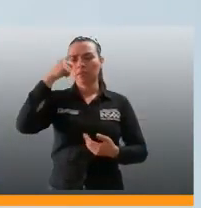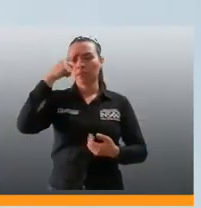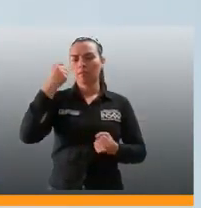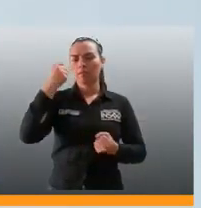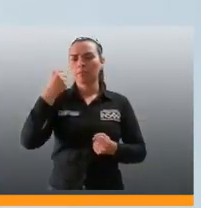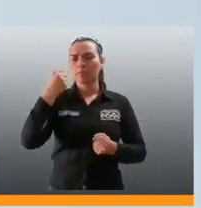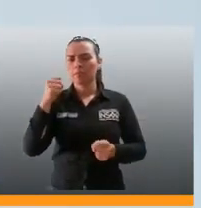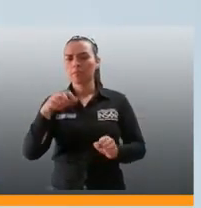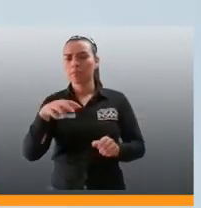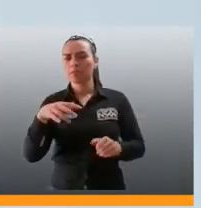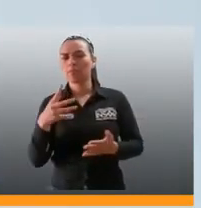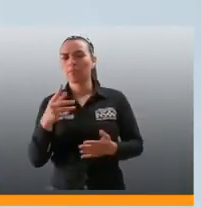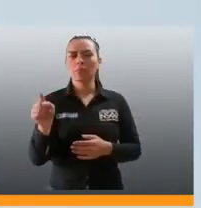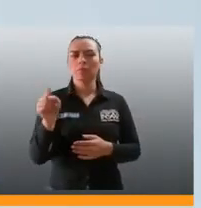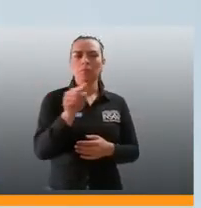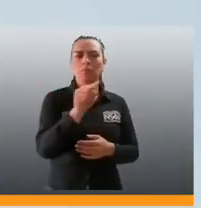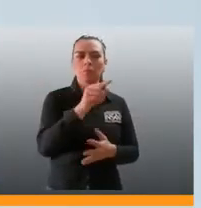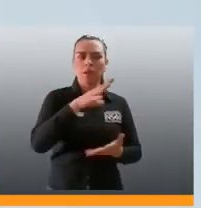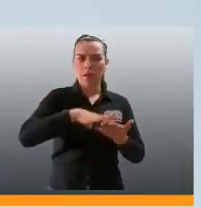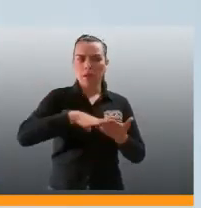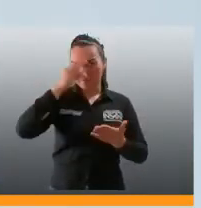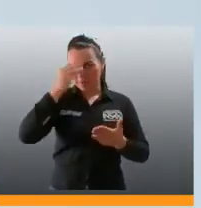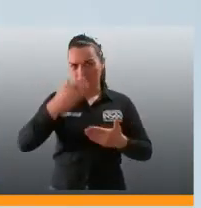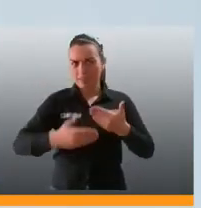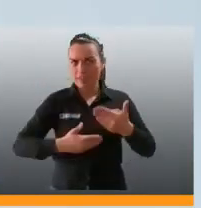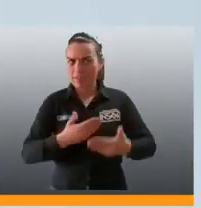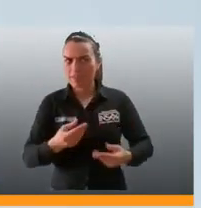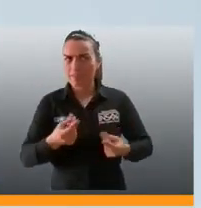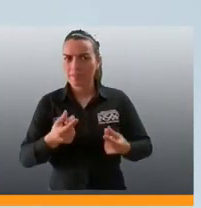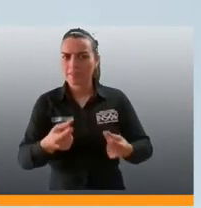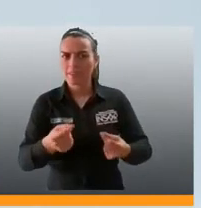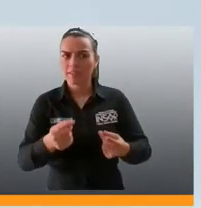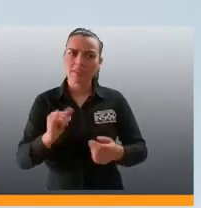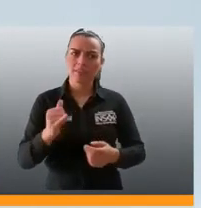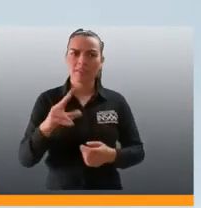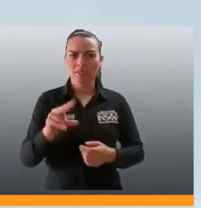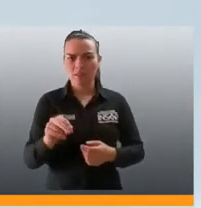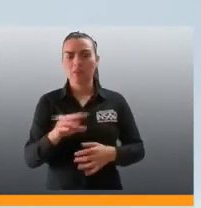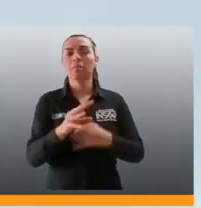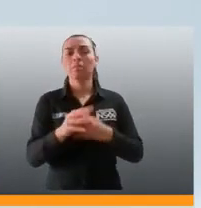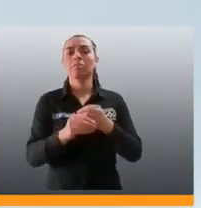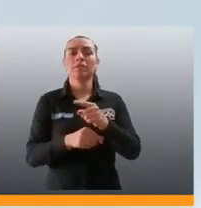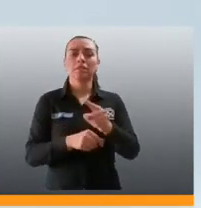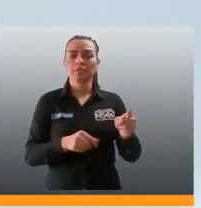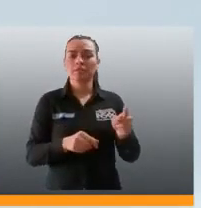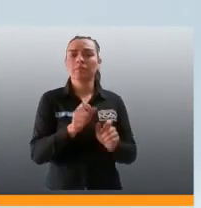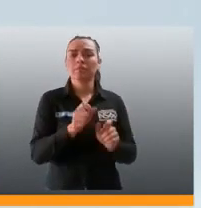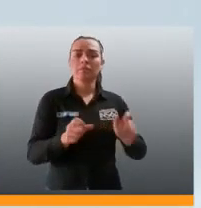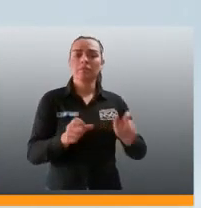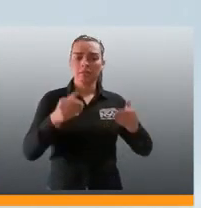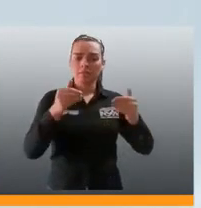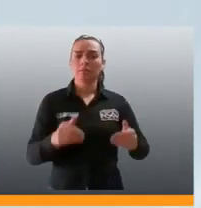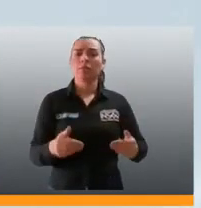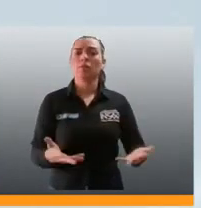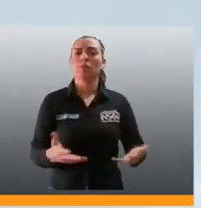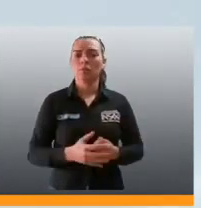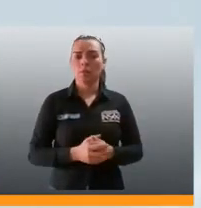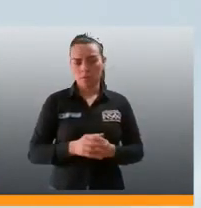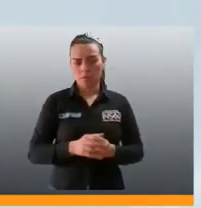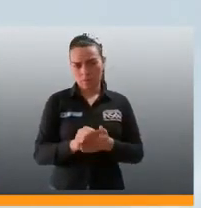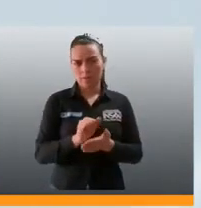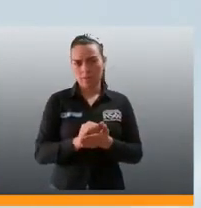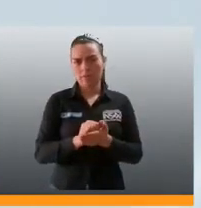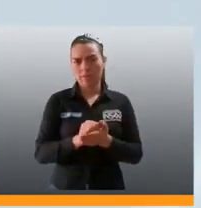ritmos de aprendizaje de los estudiantes, especialmente aquellos con discapacidad. ¿Qué nos puede contar Adriana al